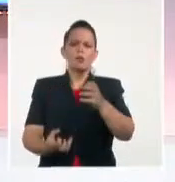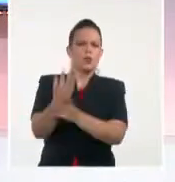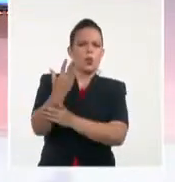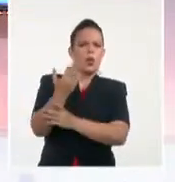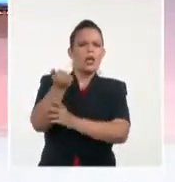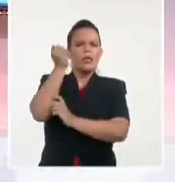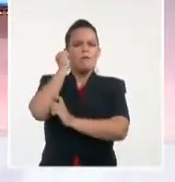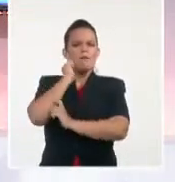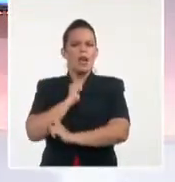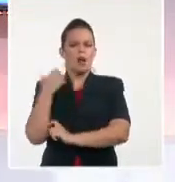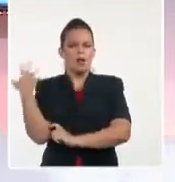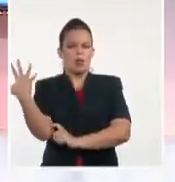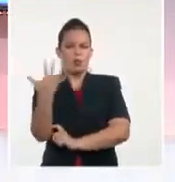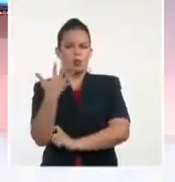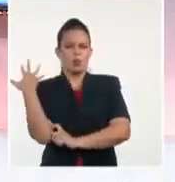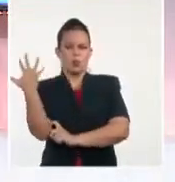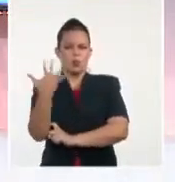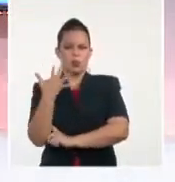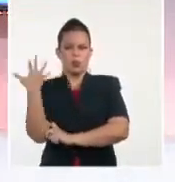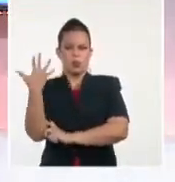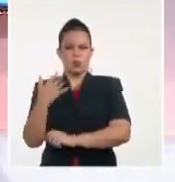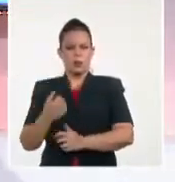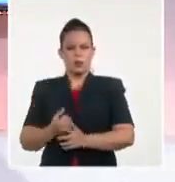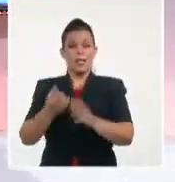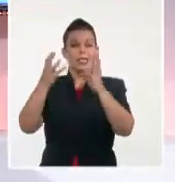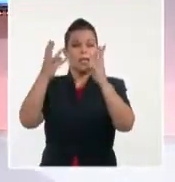activa. Activa por lo menos en número.